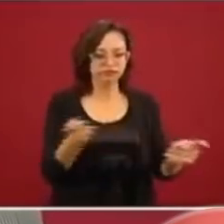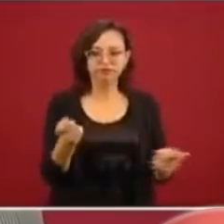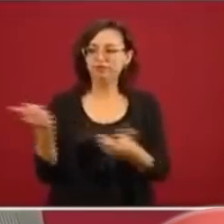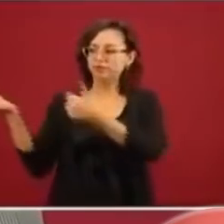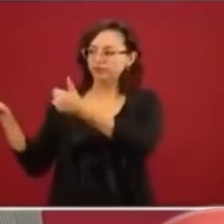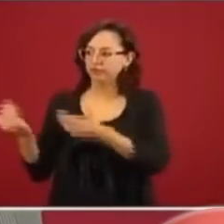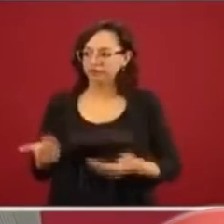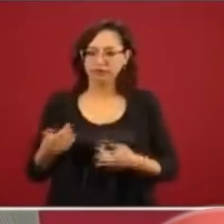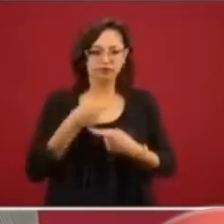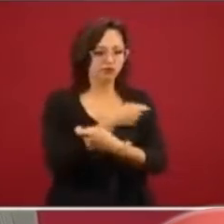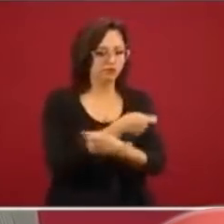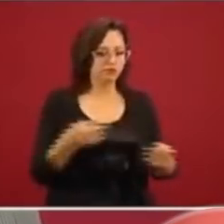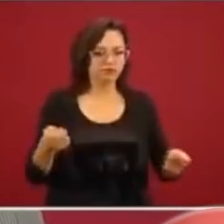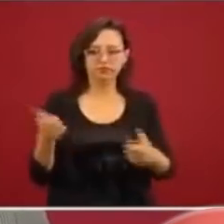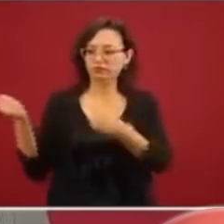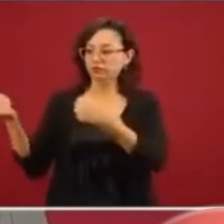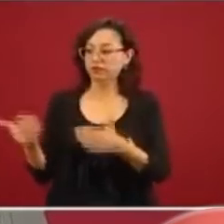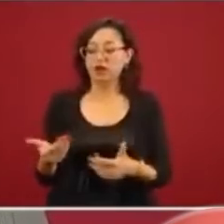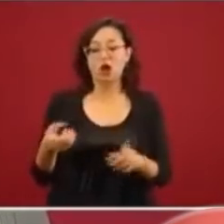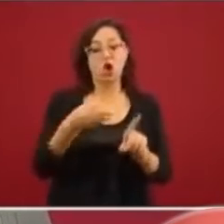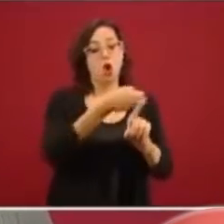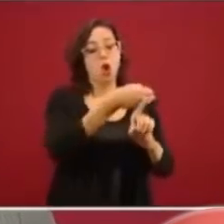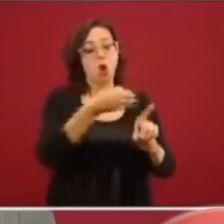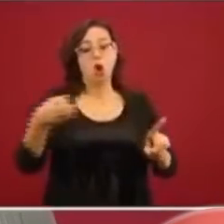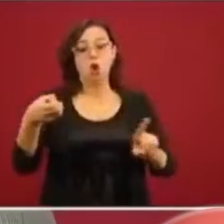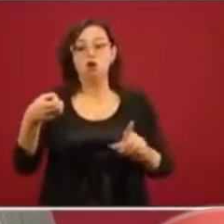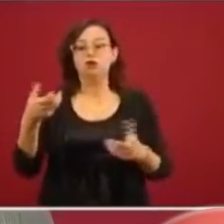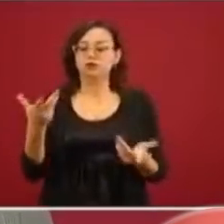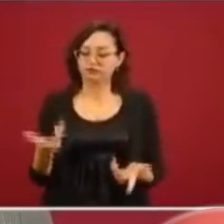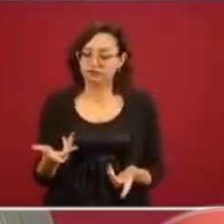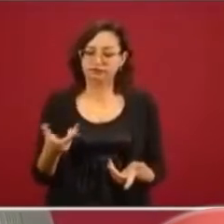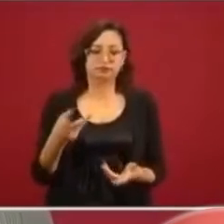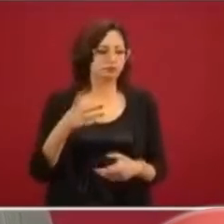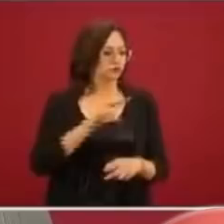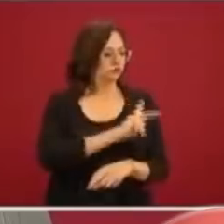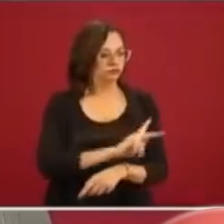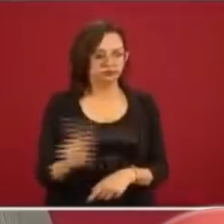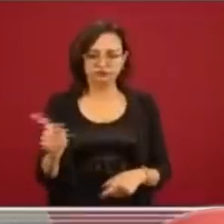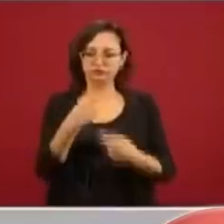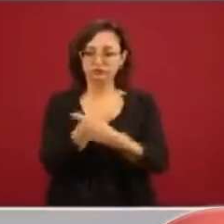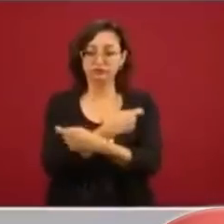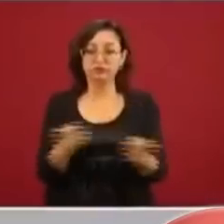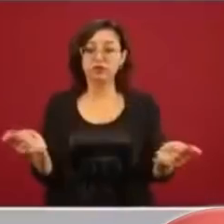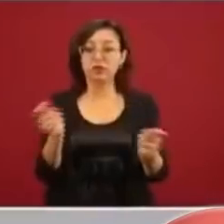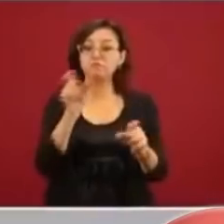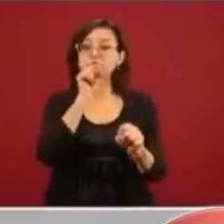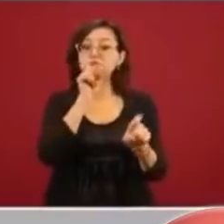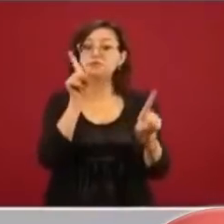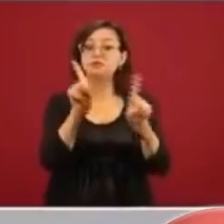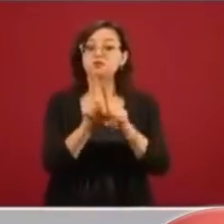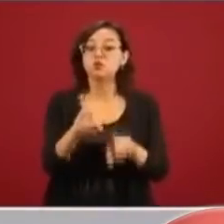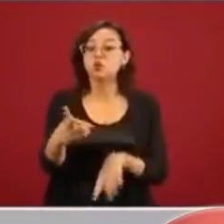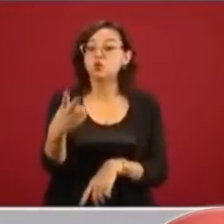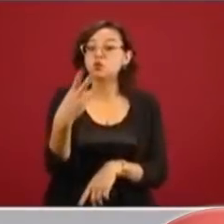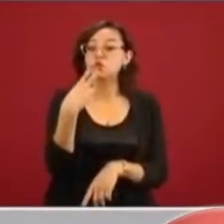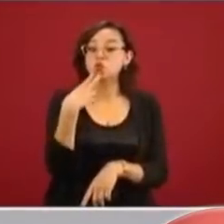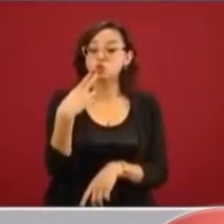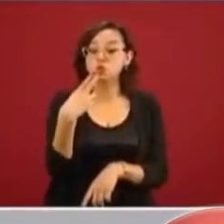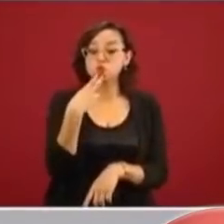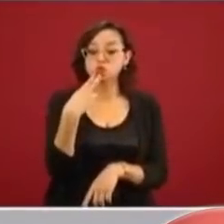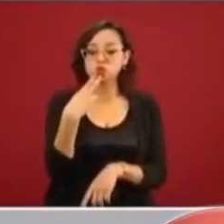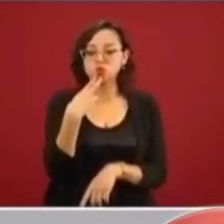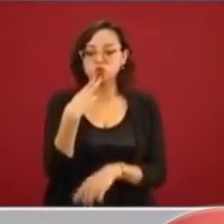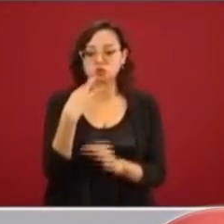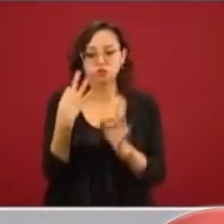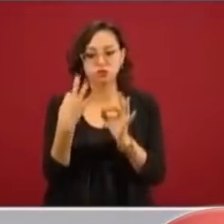y su uso disciplinado. Organizado porque tiene que llegar a todos y ya lo